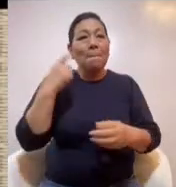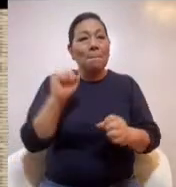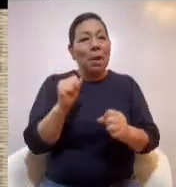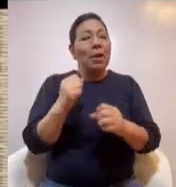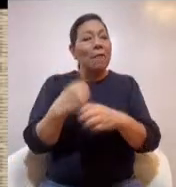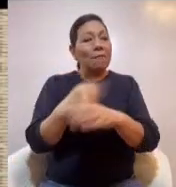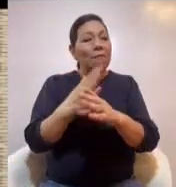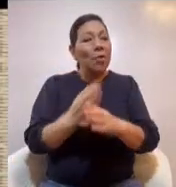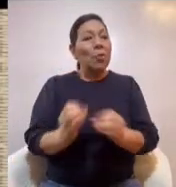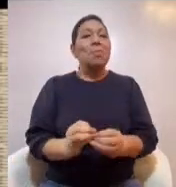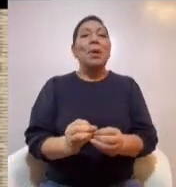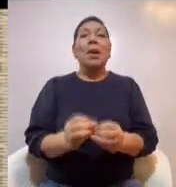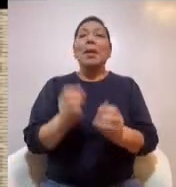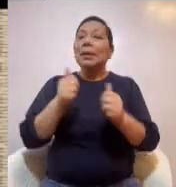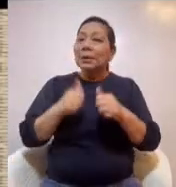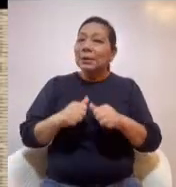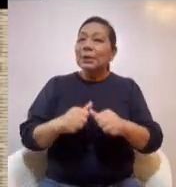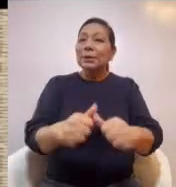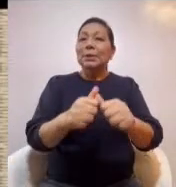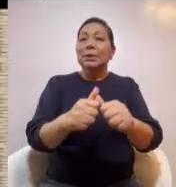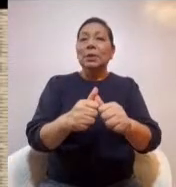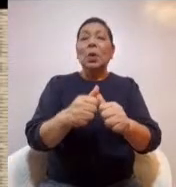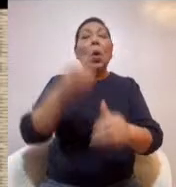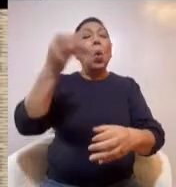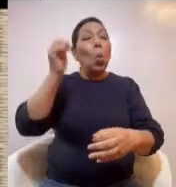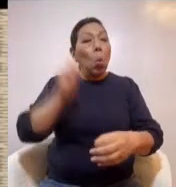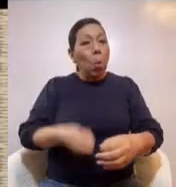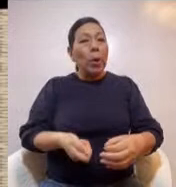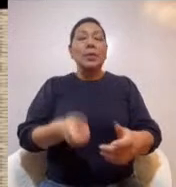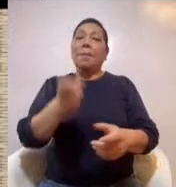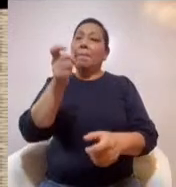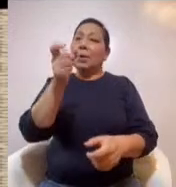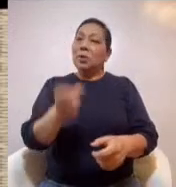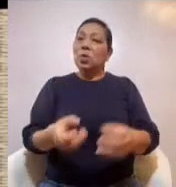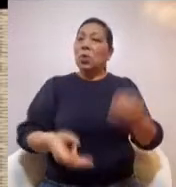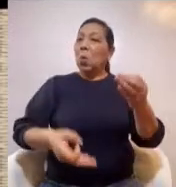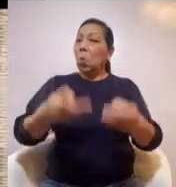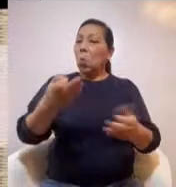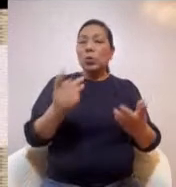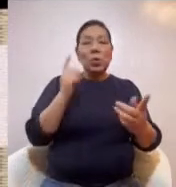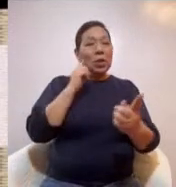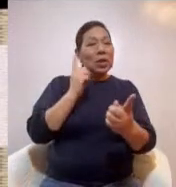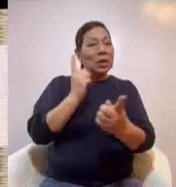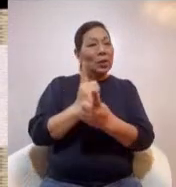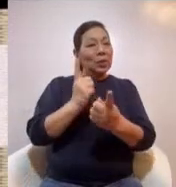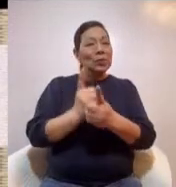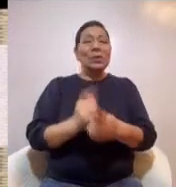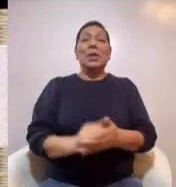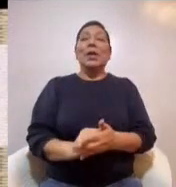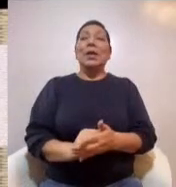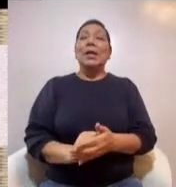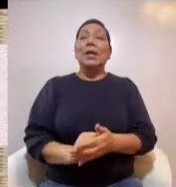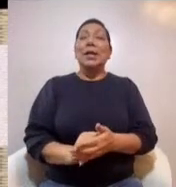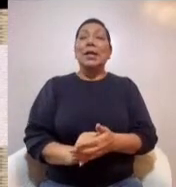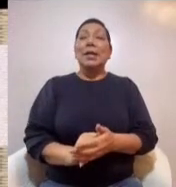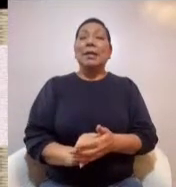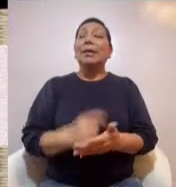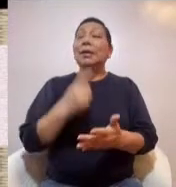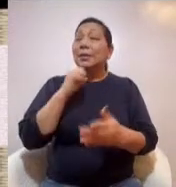Judicial para formar de manera persistente a sus jueces y a su personal de justicia, los recursos que